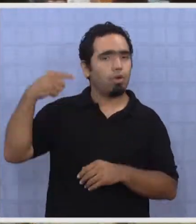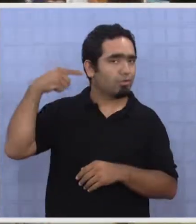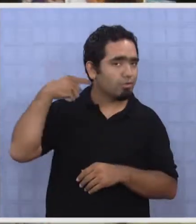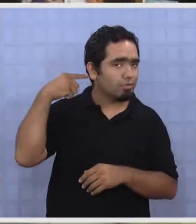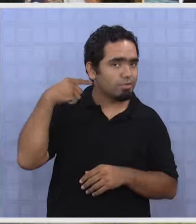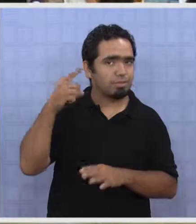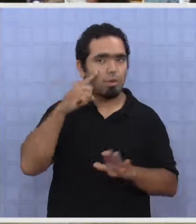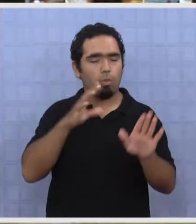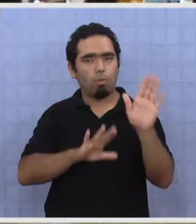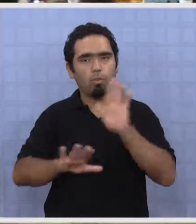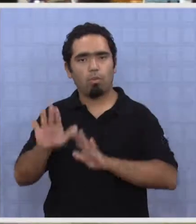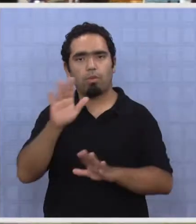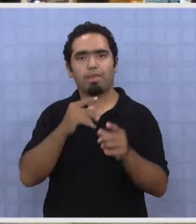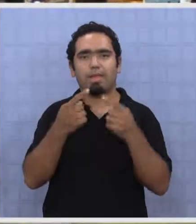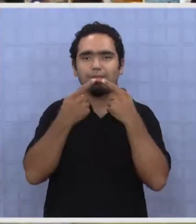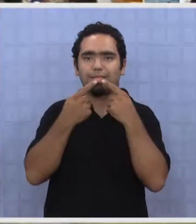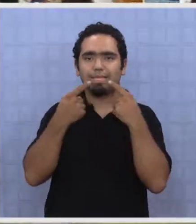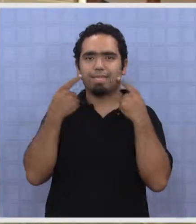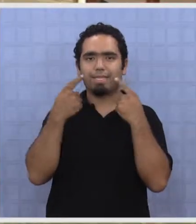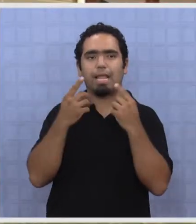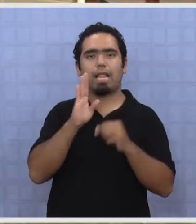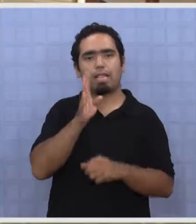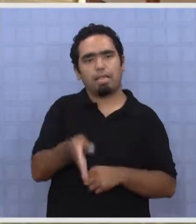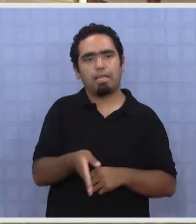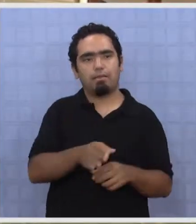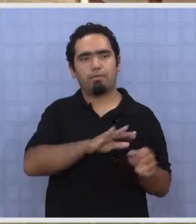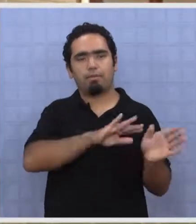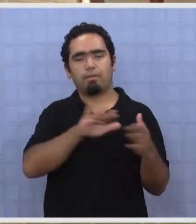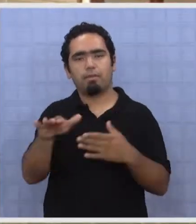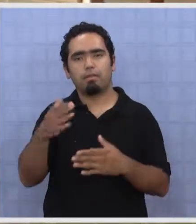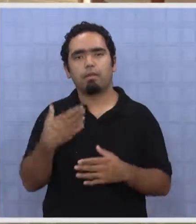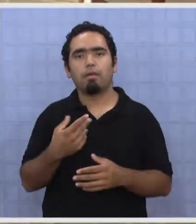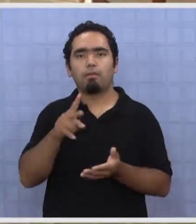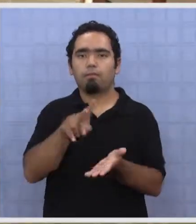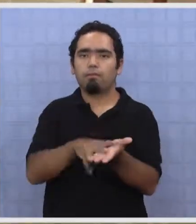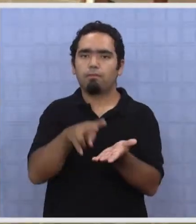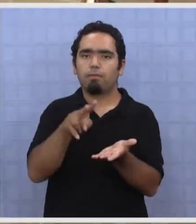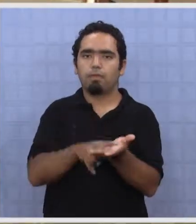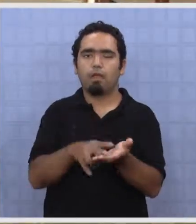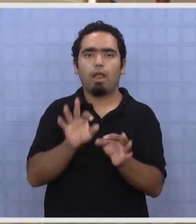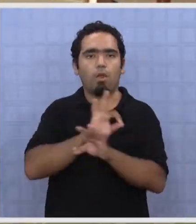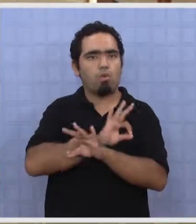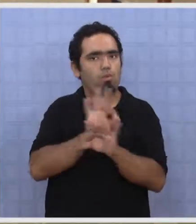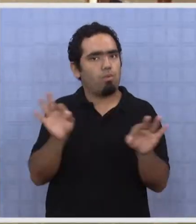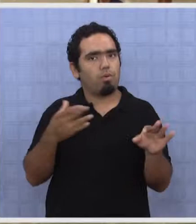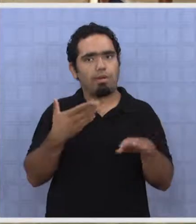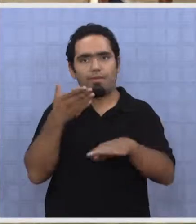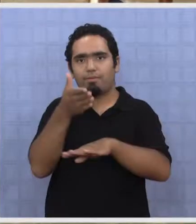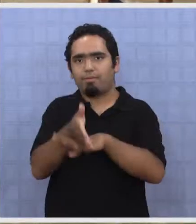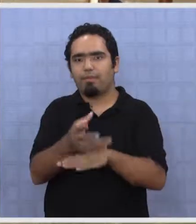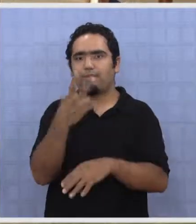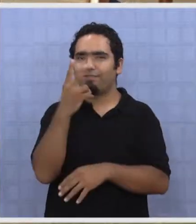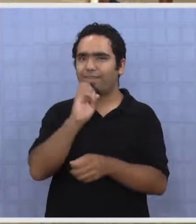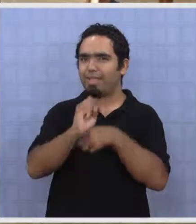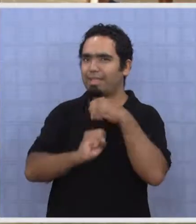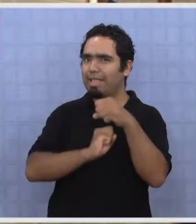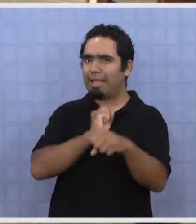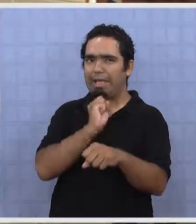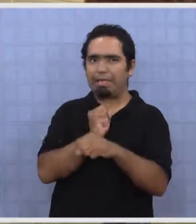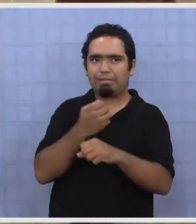tema del cuidado dental, digamos, que uno debe tener. Mira, si es verdad, no voy nunca al dentista. De hace unos 20 años